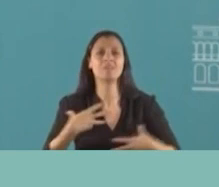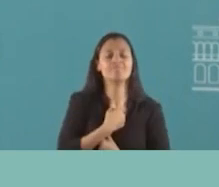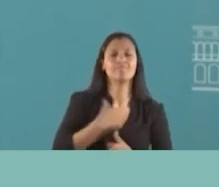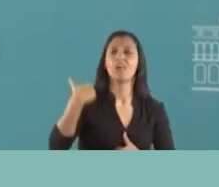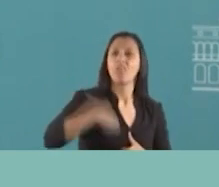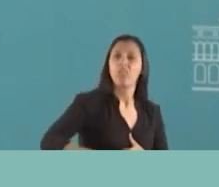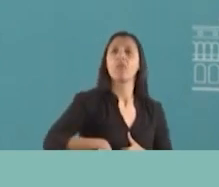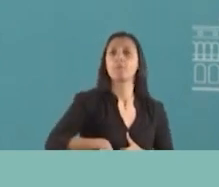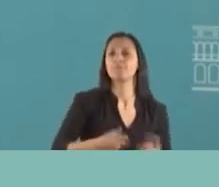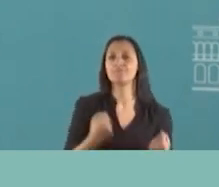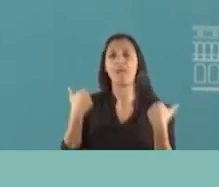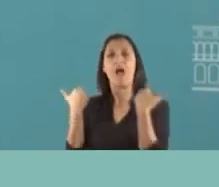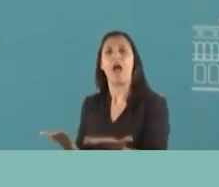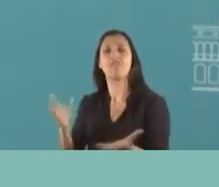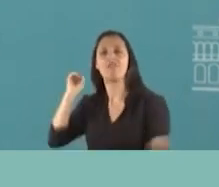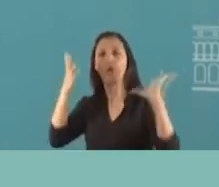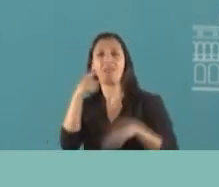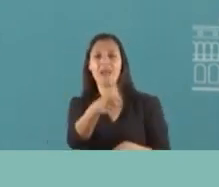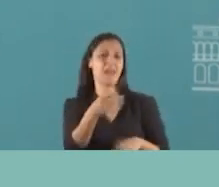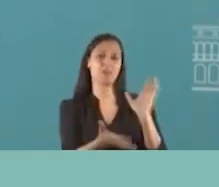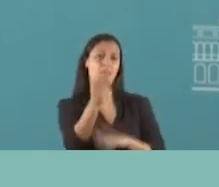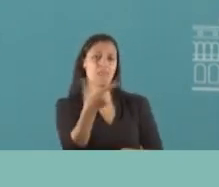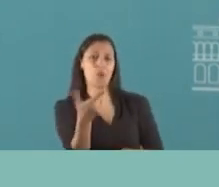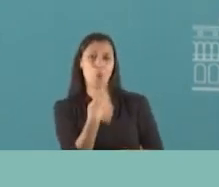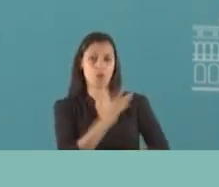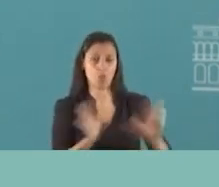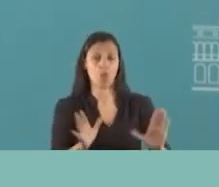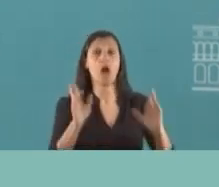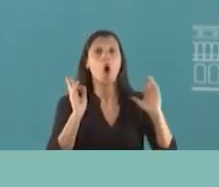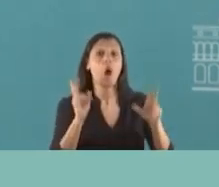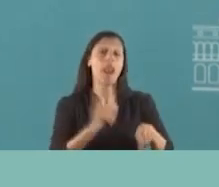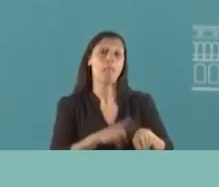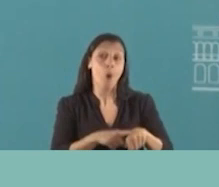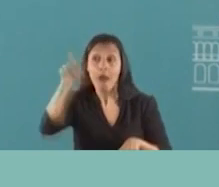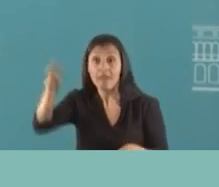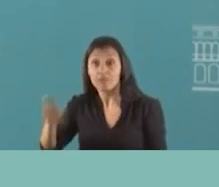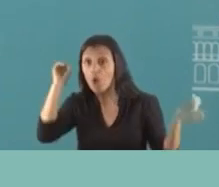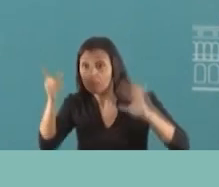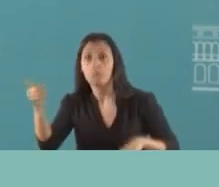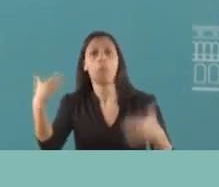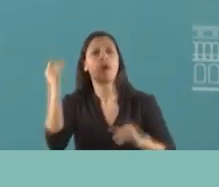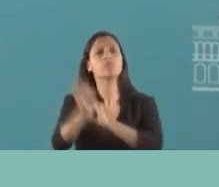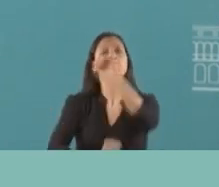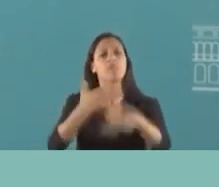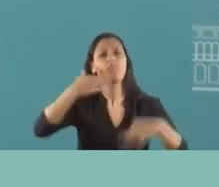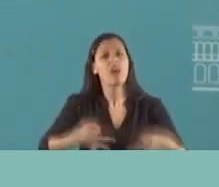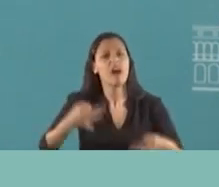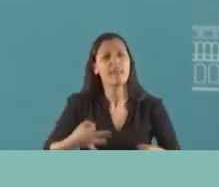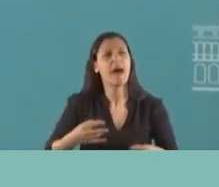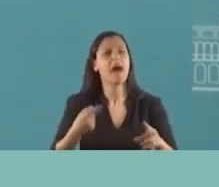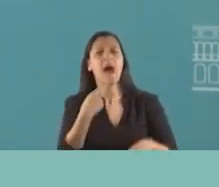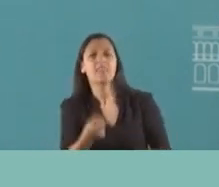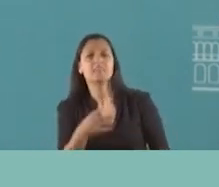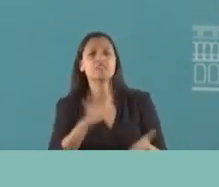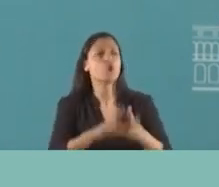tenemos ninguna duda bueno Esperemos que que en algún momento pueda empezar a explicar de qué está hablando cuando habla de determinadas cosas que